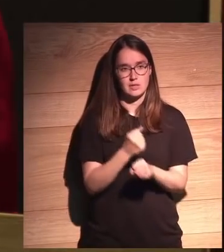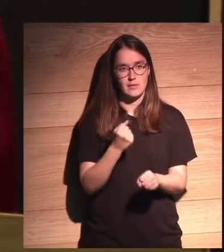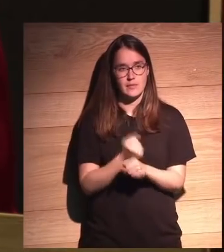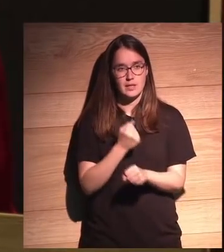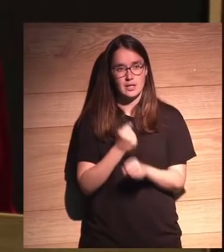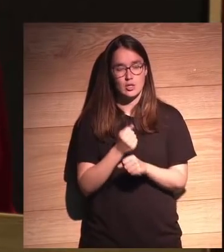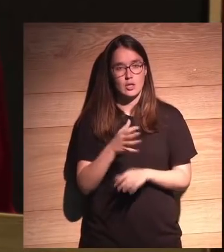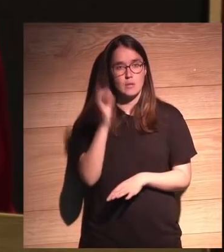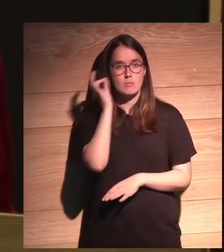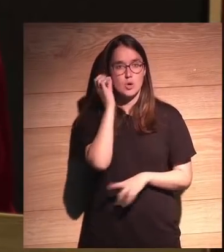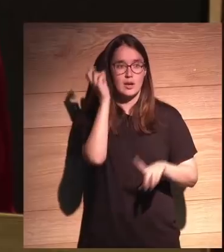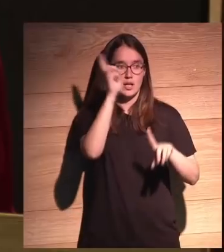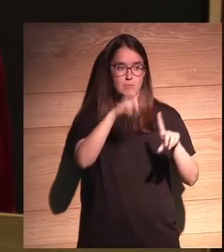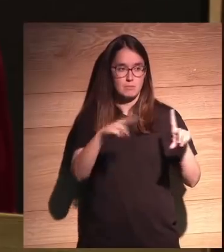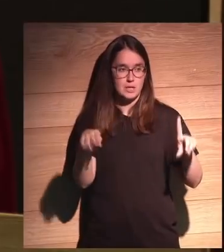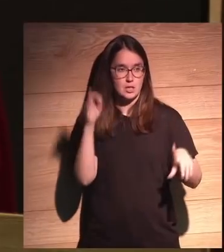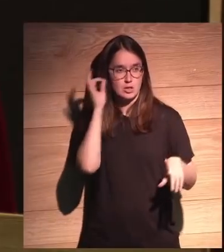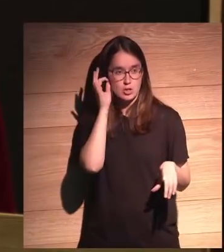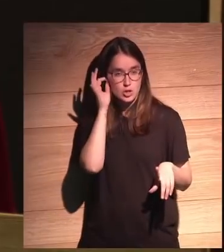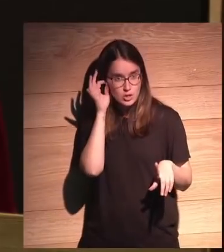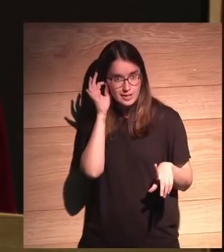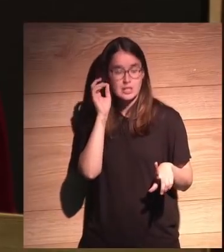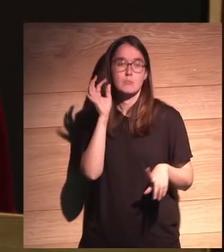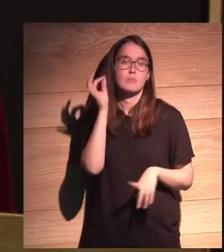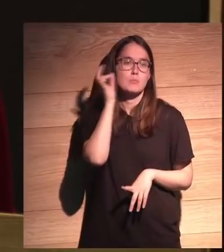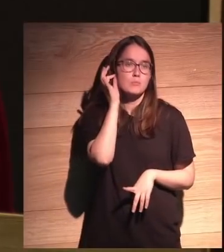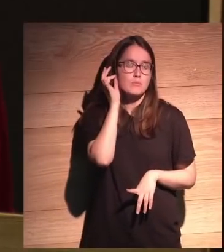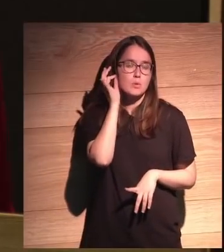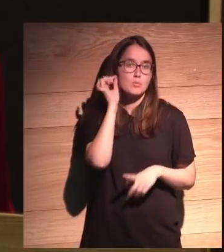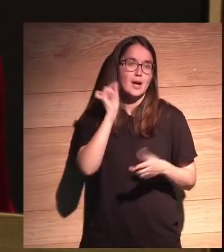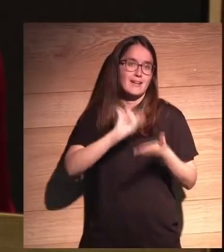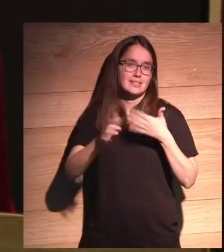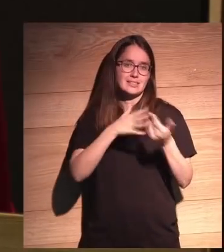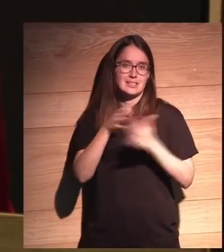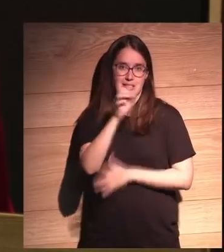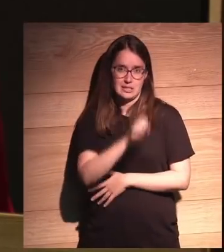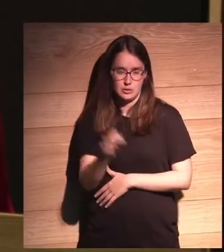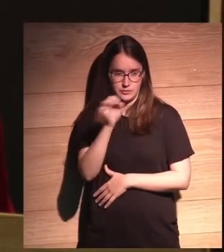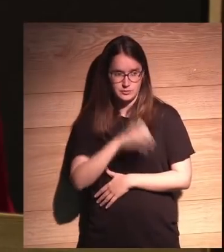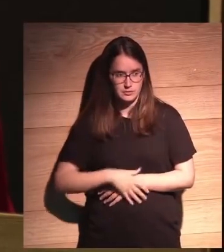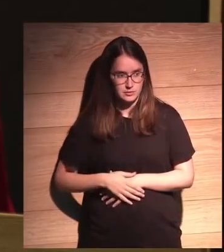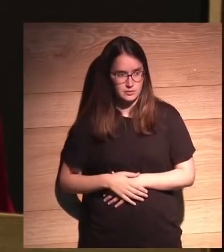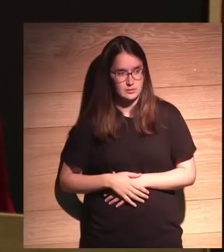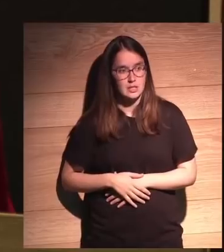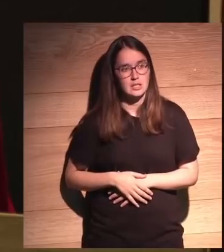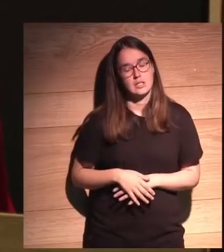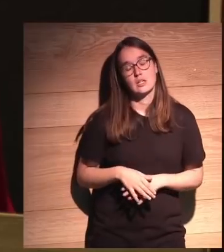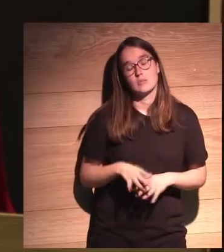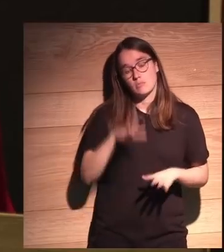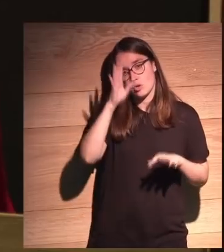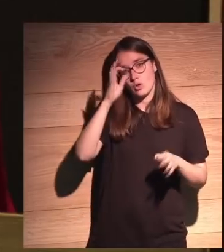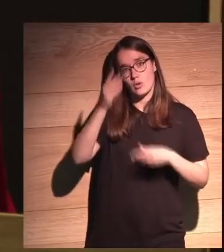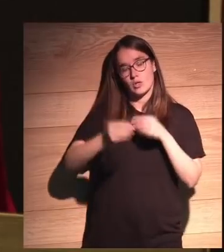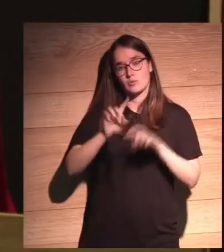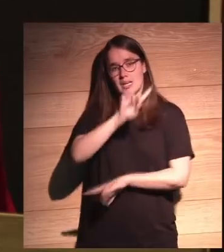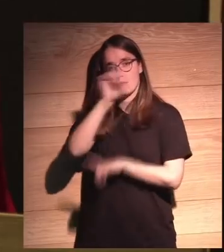trabajando sobre mujeres pintoras y mujeres compositoras. Otro territorio más complicado todavía. Cuando hicimos